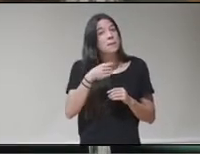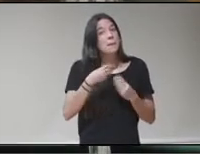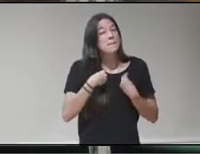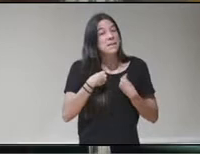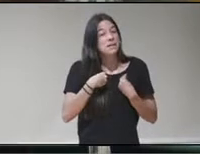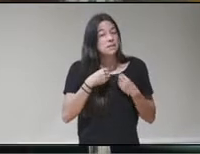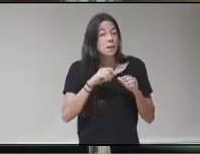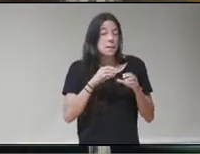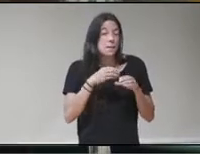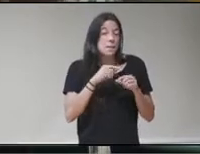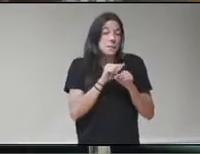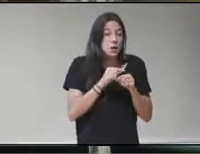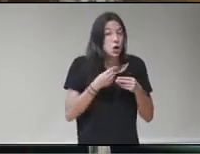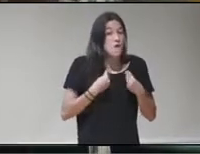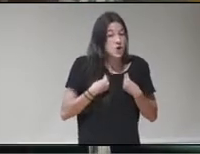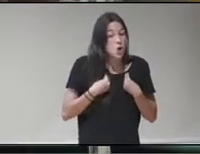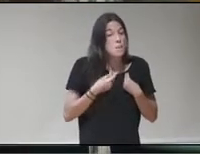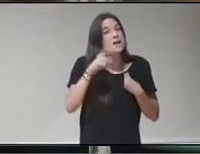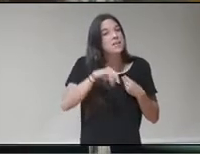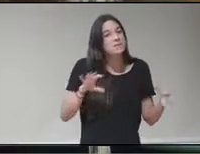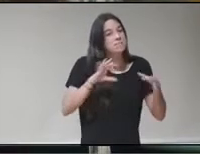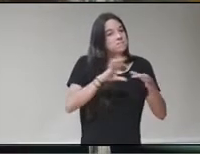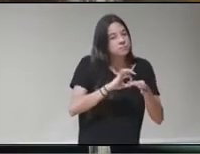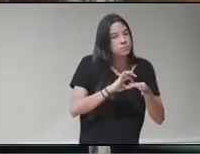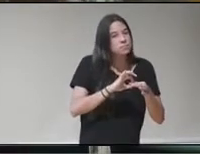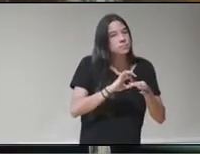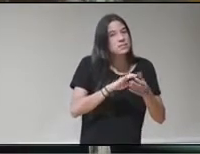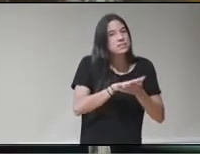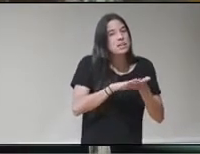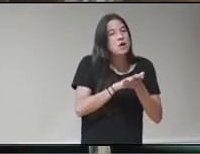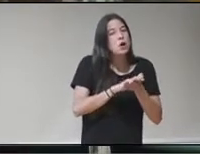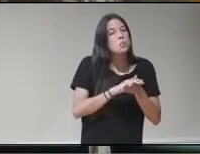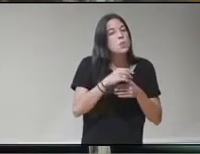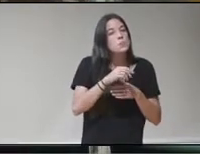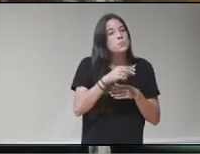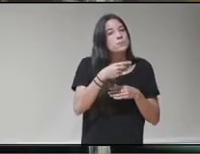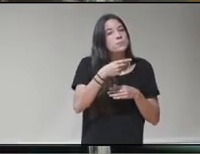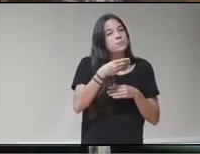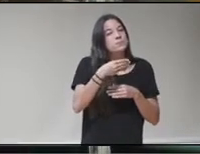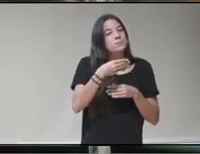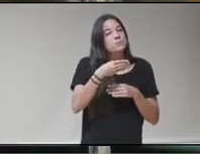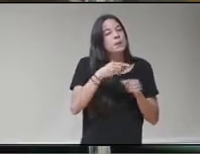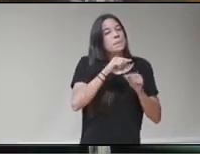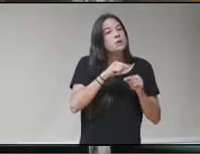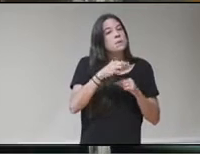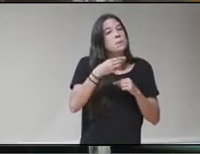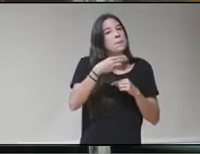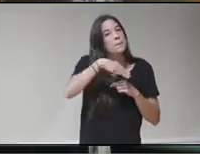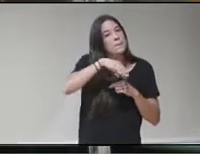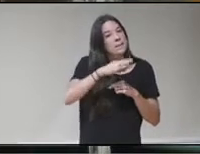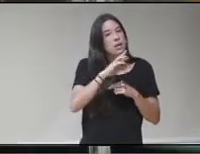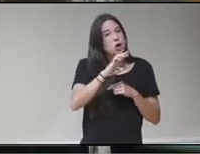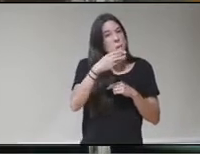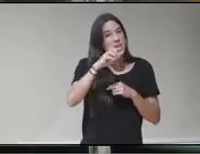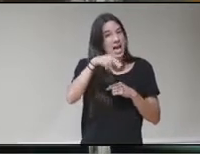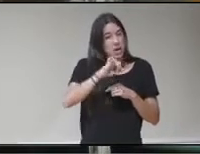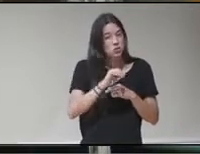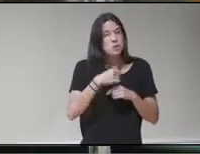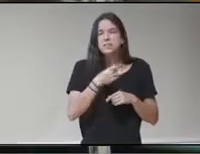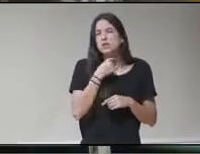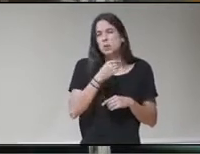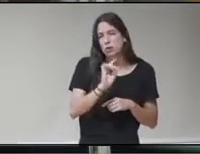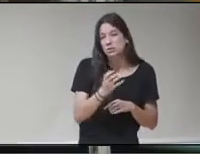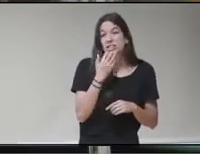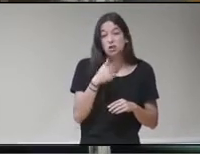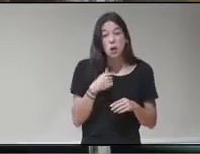la microbiota entendida como bioma microbiano. A mí no me gusta. Y no me gusta porque si utilizo la palabra